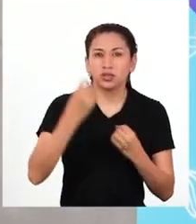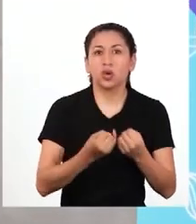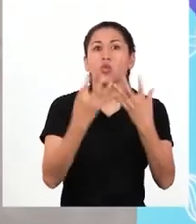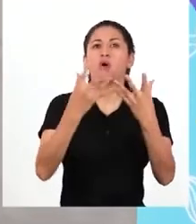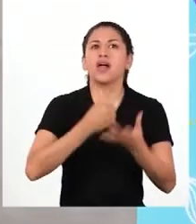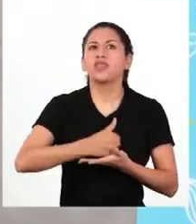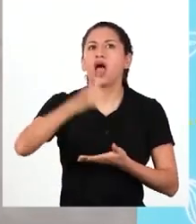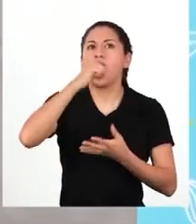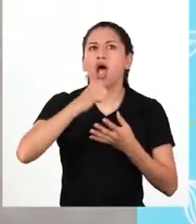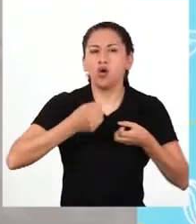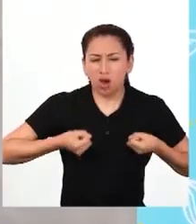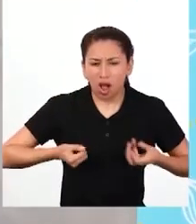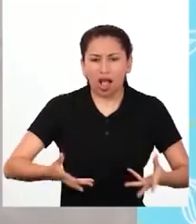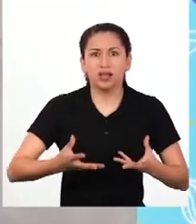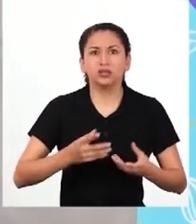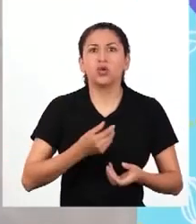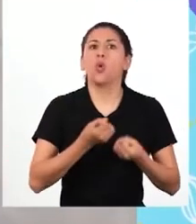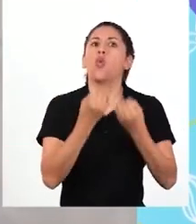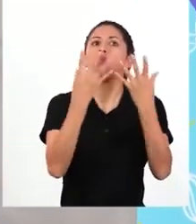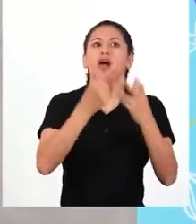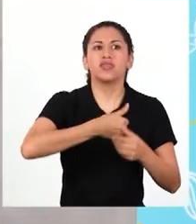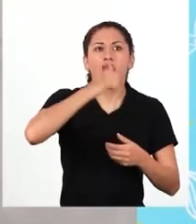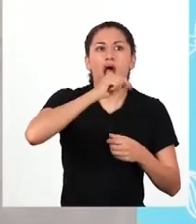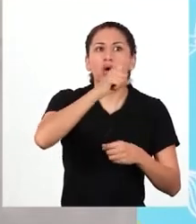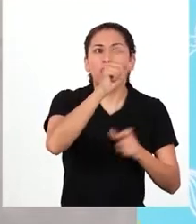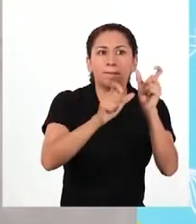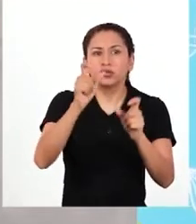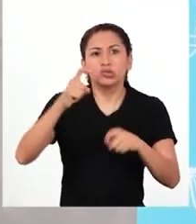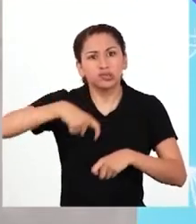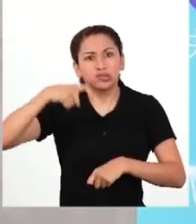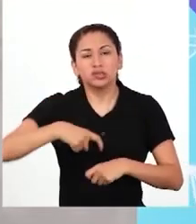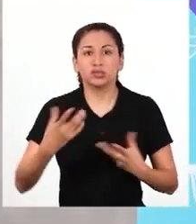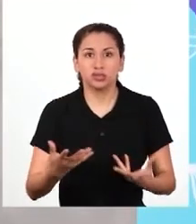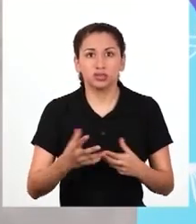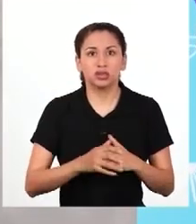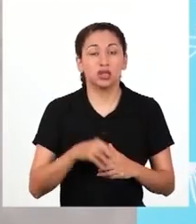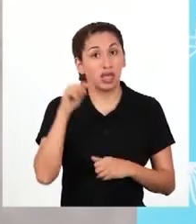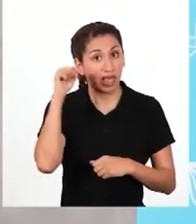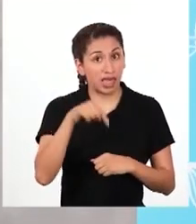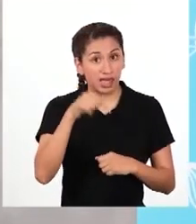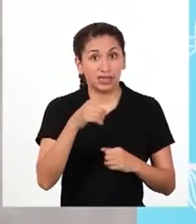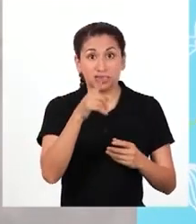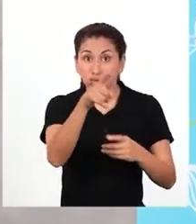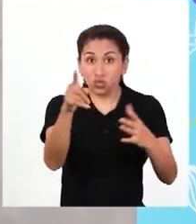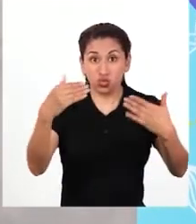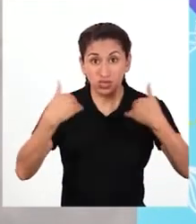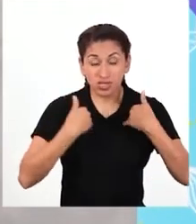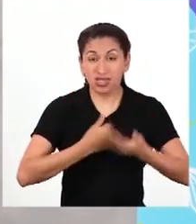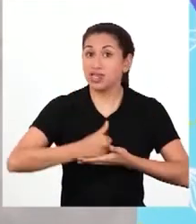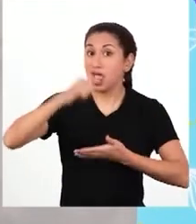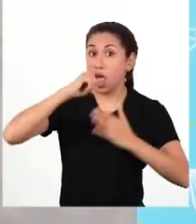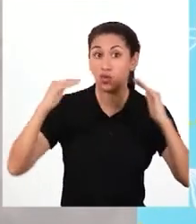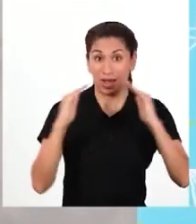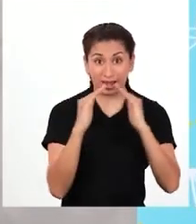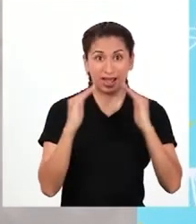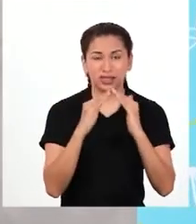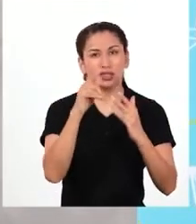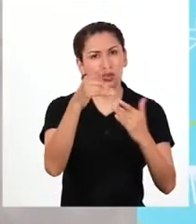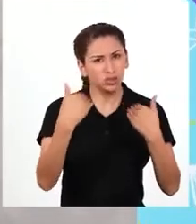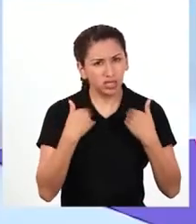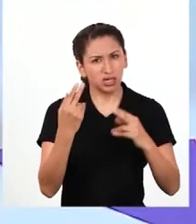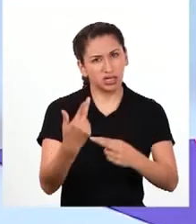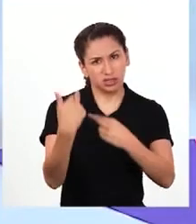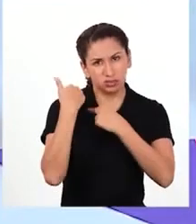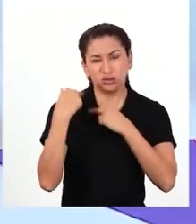gente quiere acceder a ella. Si tenemos este recurso en nuestros hogares, tenemos la responsabilidad de cuidarlo como el bien tan preciado que